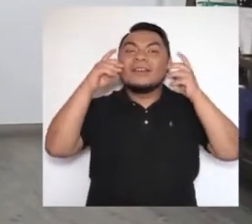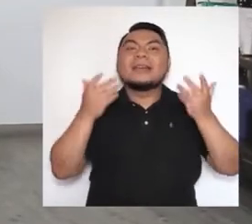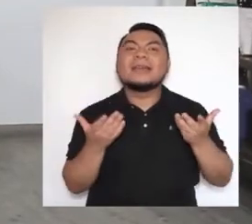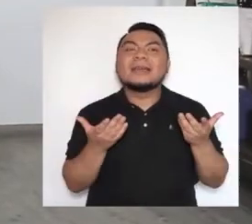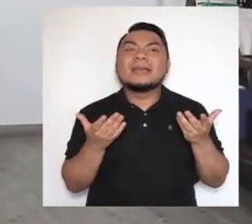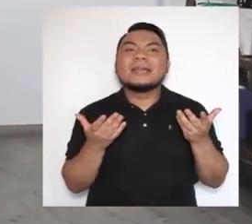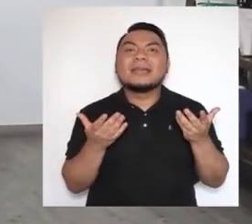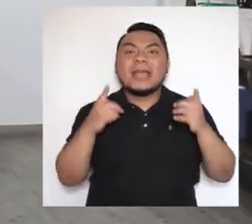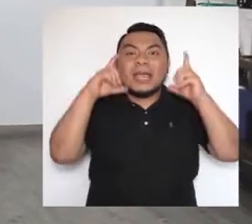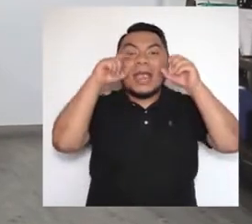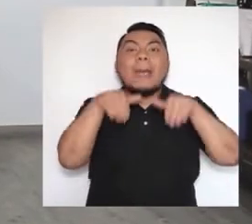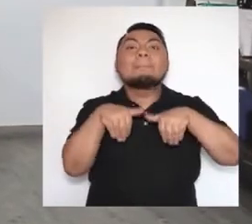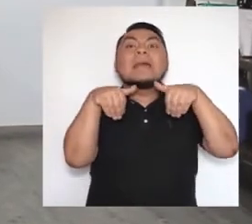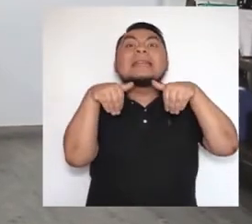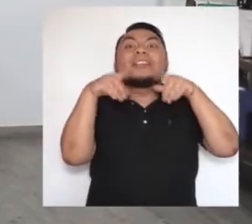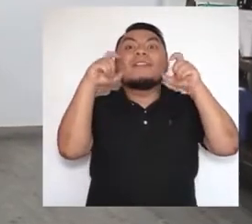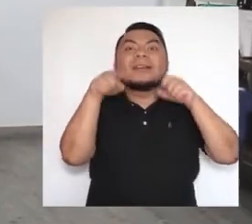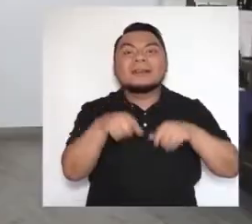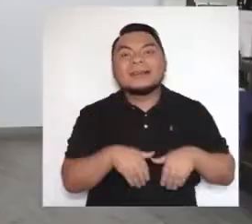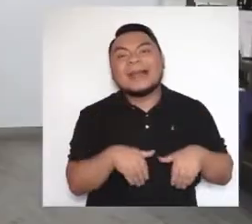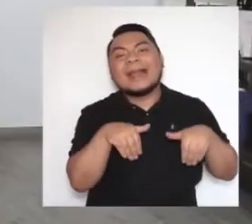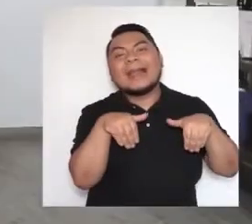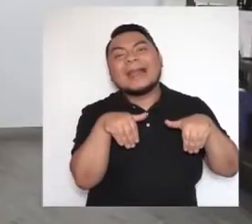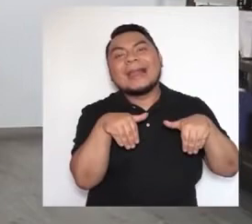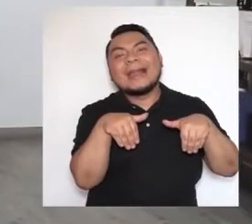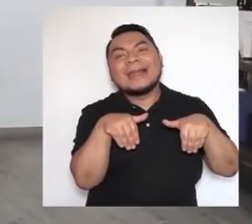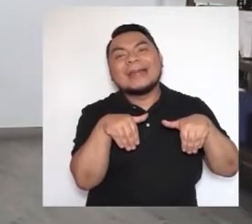foto de perritos.